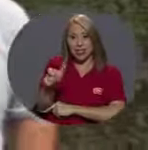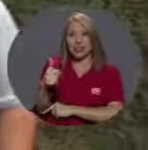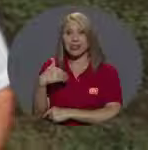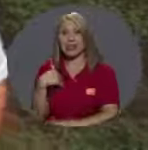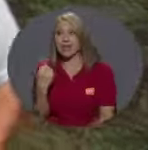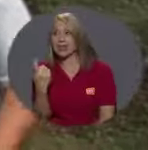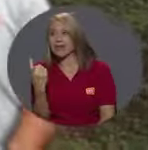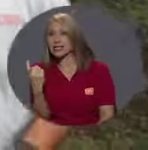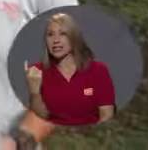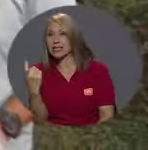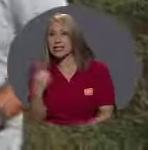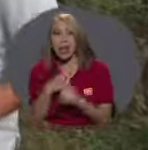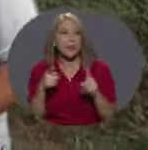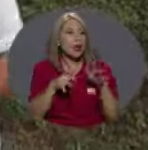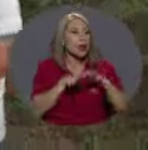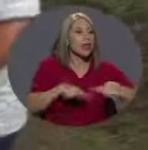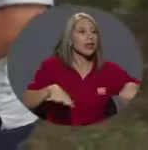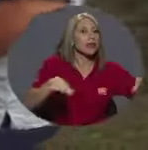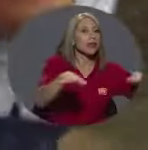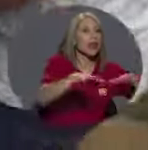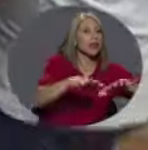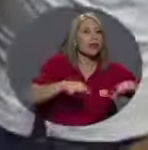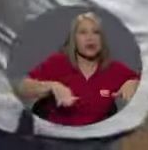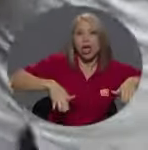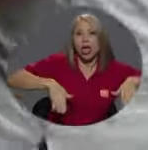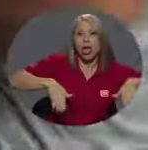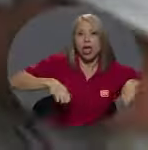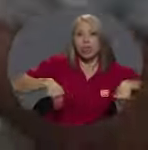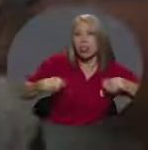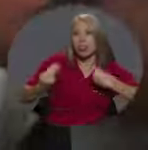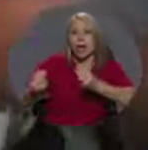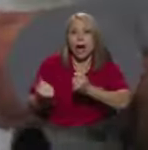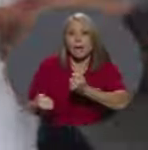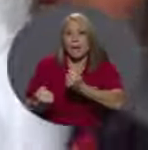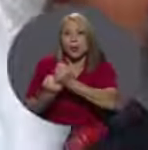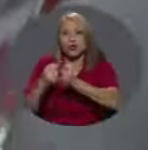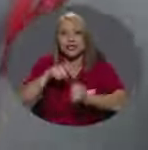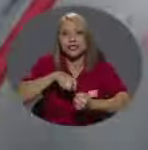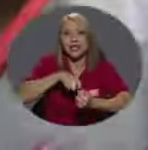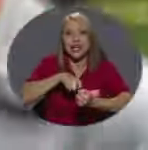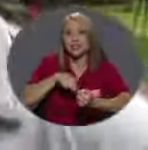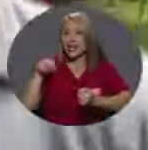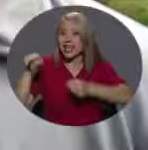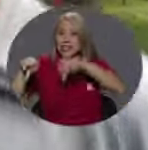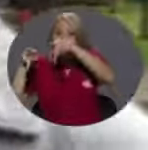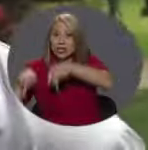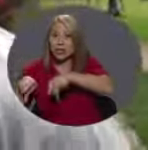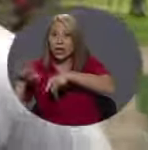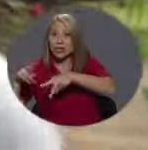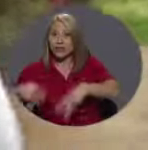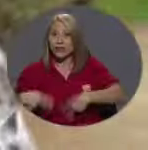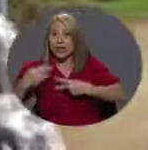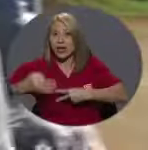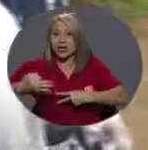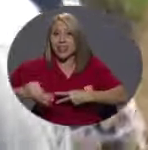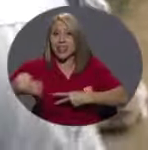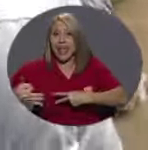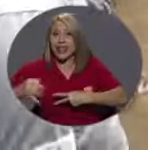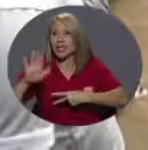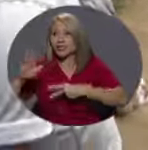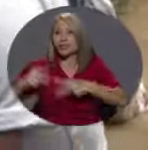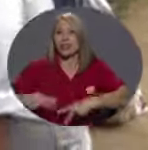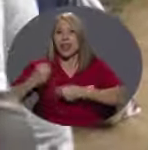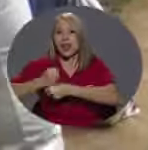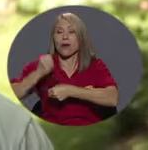deficiencia, pero cuando los entornos no ofrecen los apoyos necesarios, experimenta en su vida cotidiana y ámbito laboral